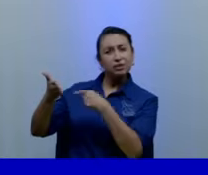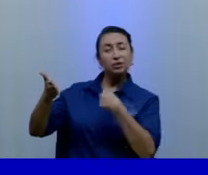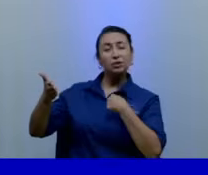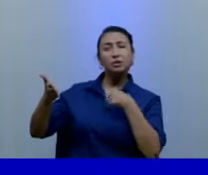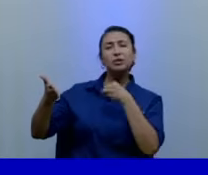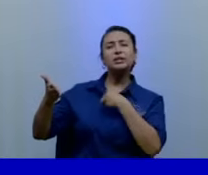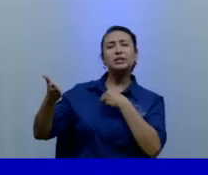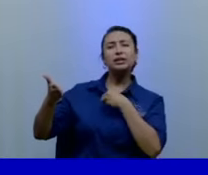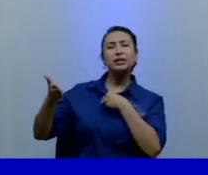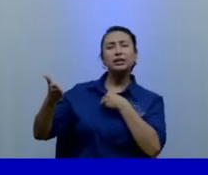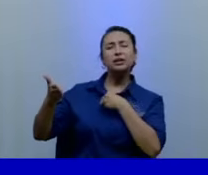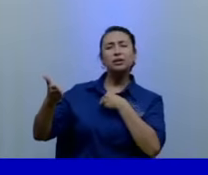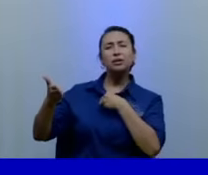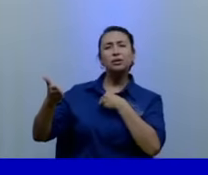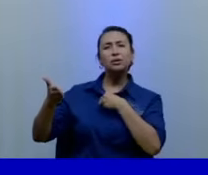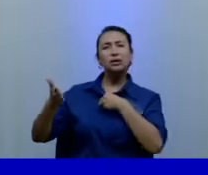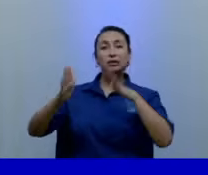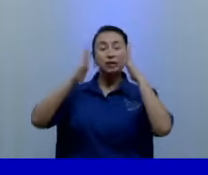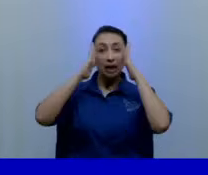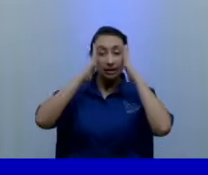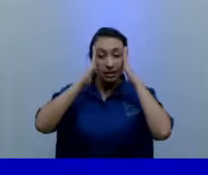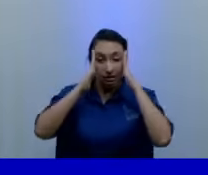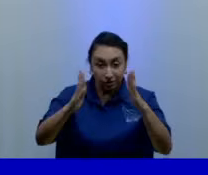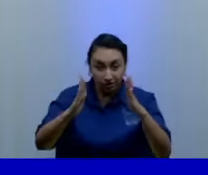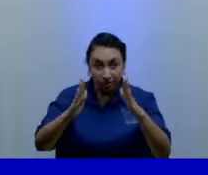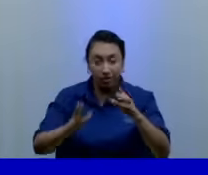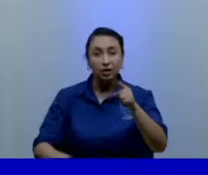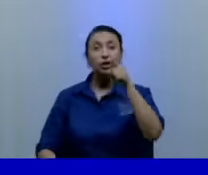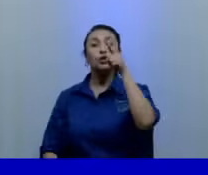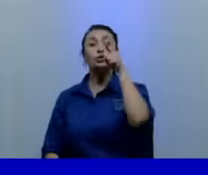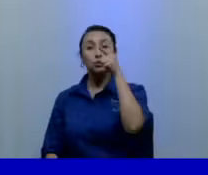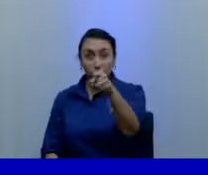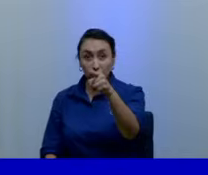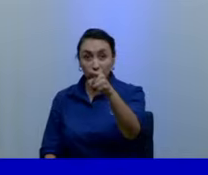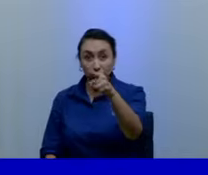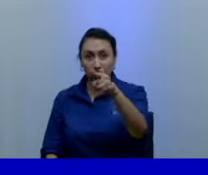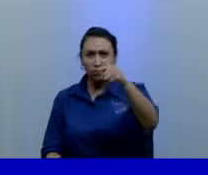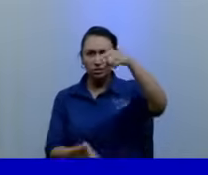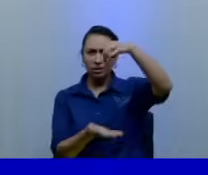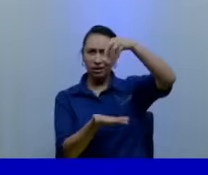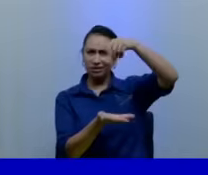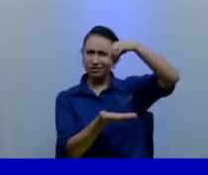es subrayar que ahí está diciendo quiénes somos.